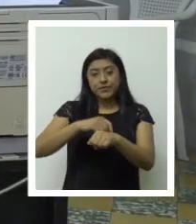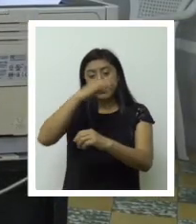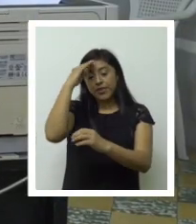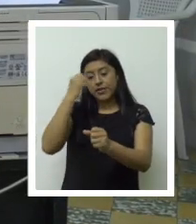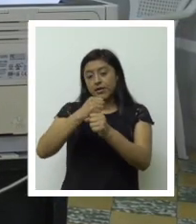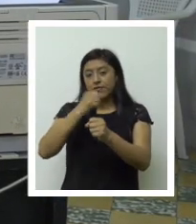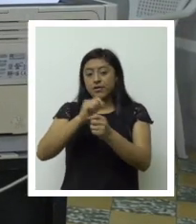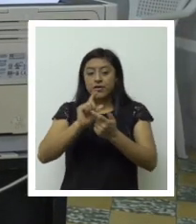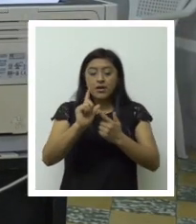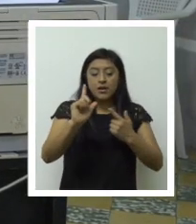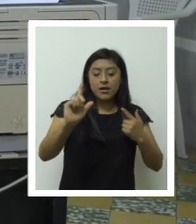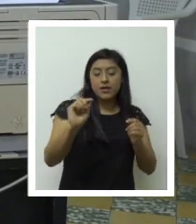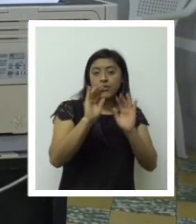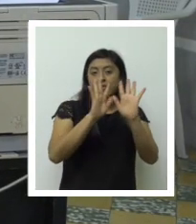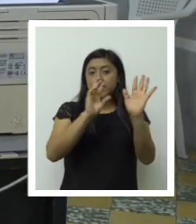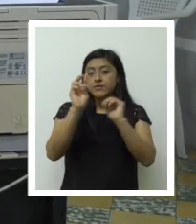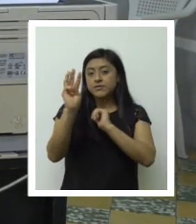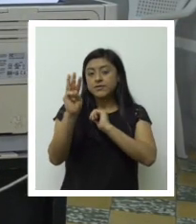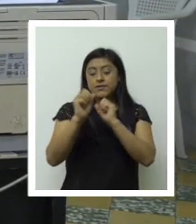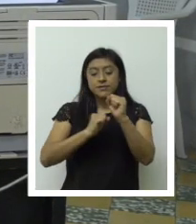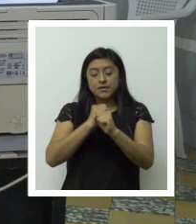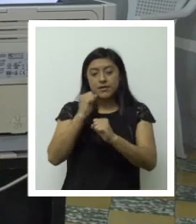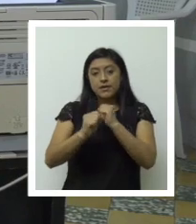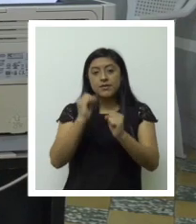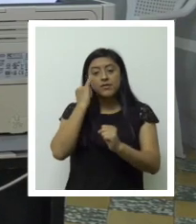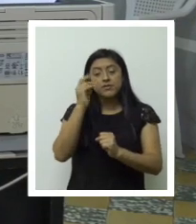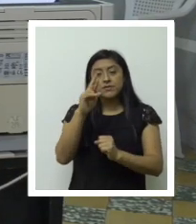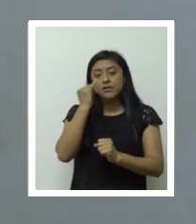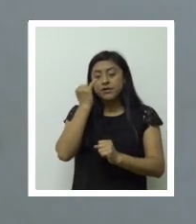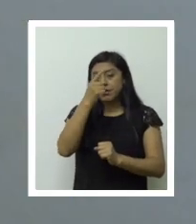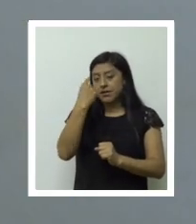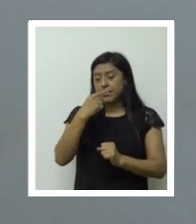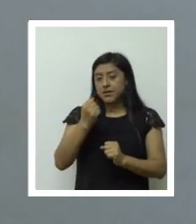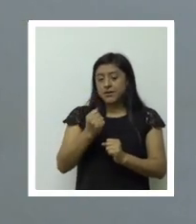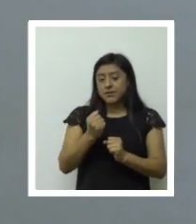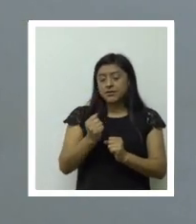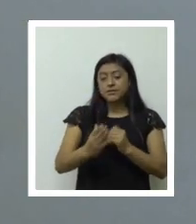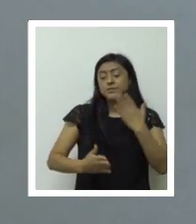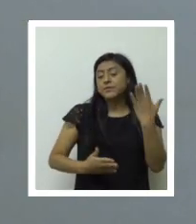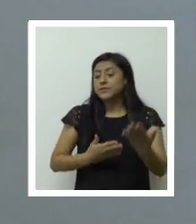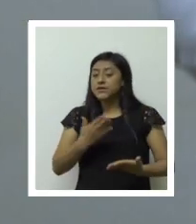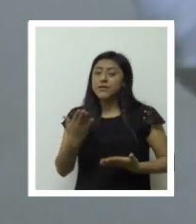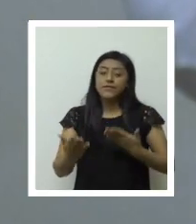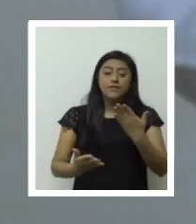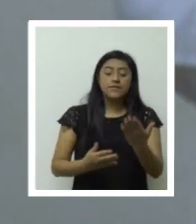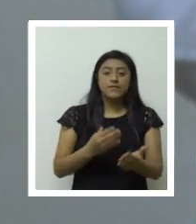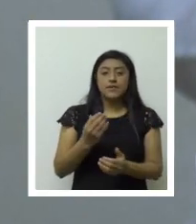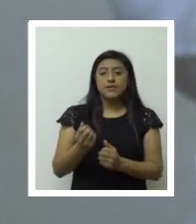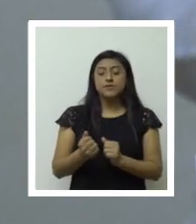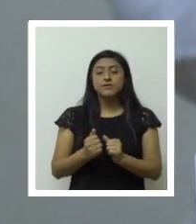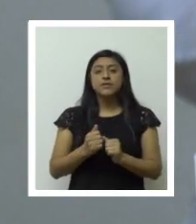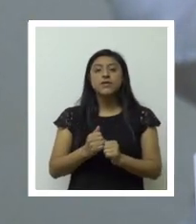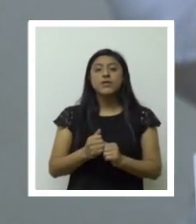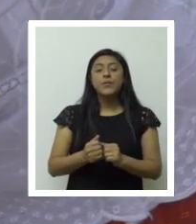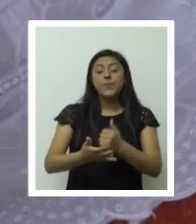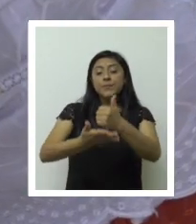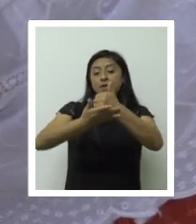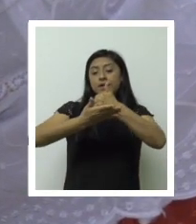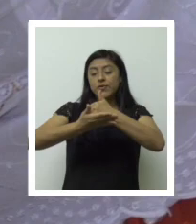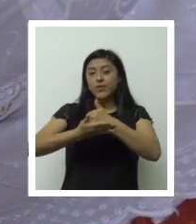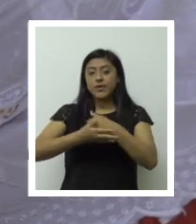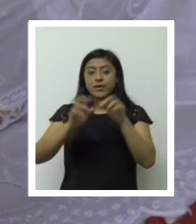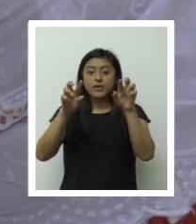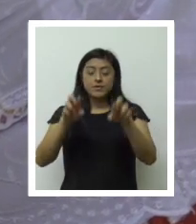en reuniones familiares. A lo largo de 13 años, Iris García ha comprendido que se debe al servicio. Sí,